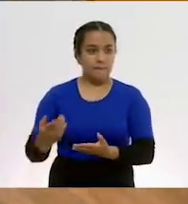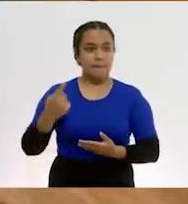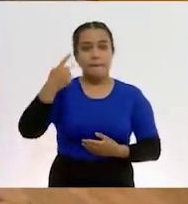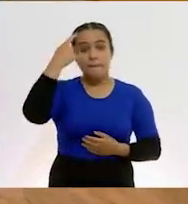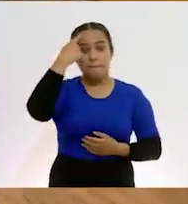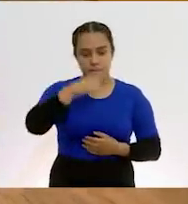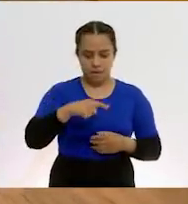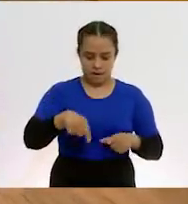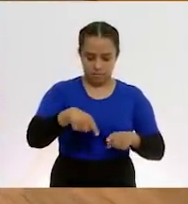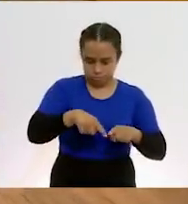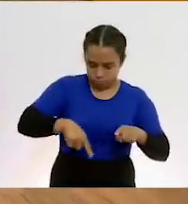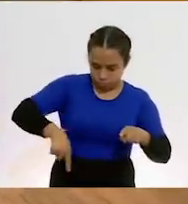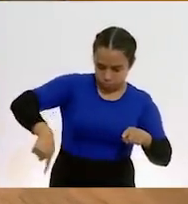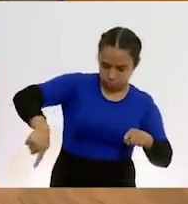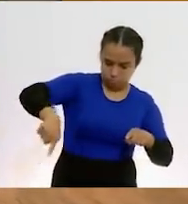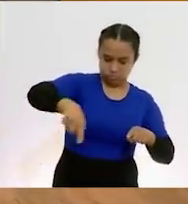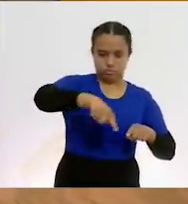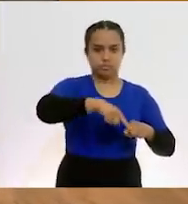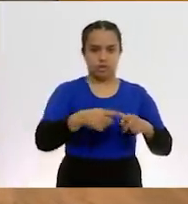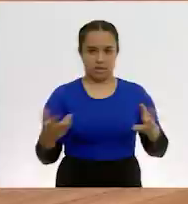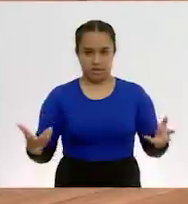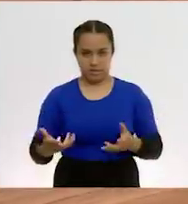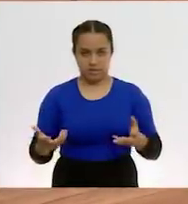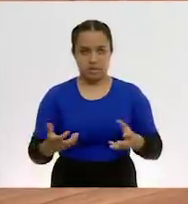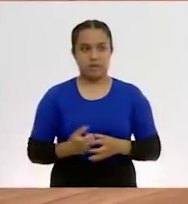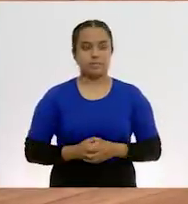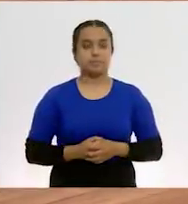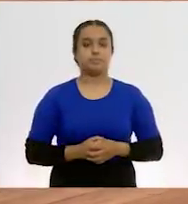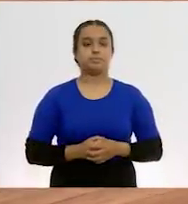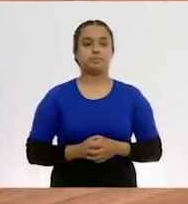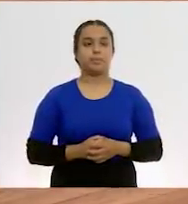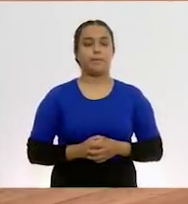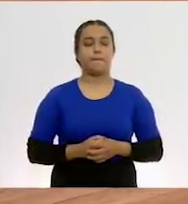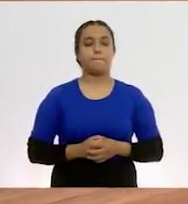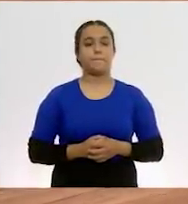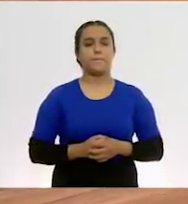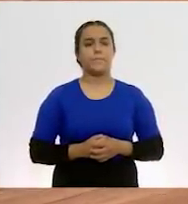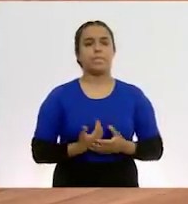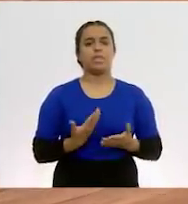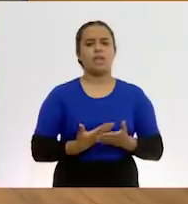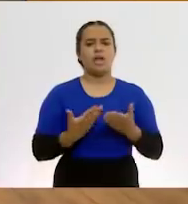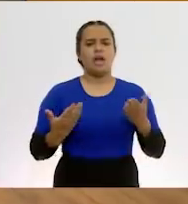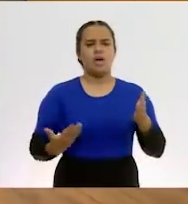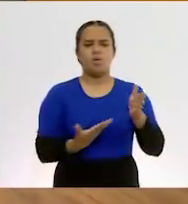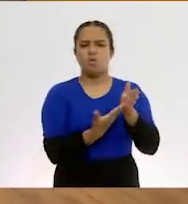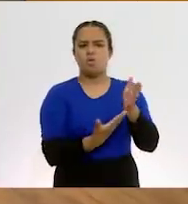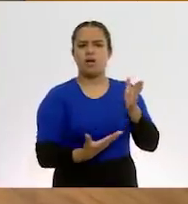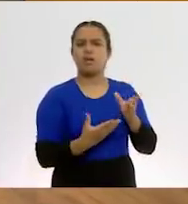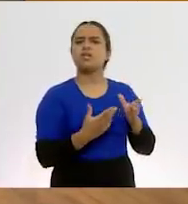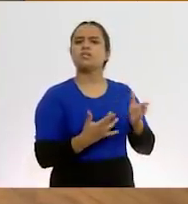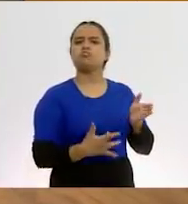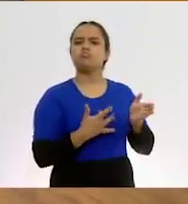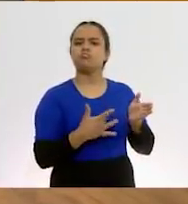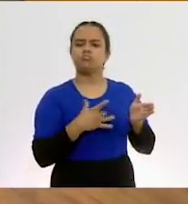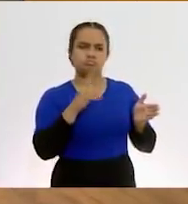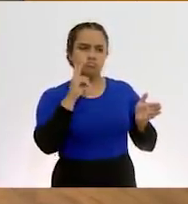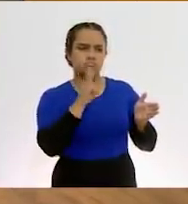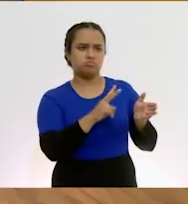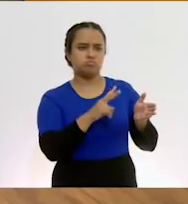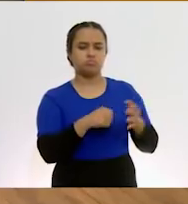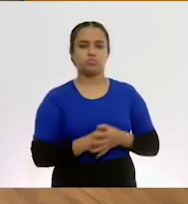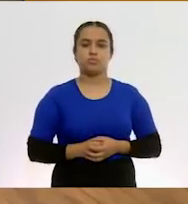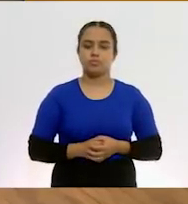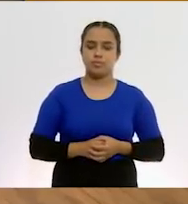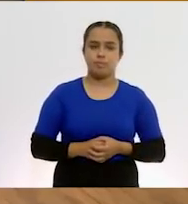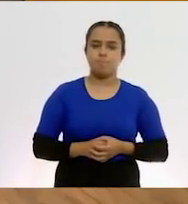armando nuestra ruleta. ¿Te late? Sí. Ok. A ver, esta de acá, ¿qué te dice?